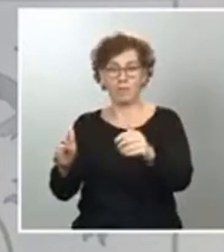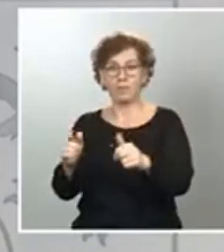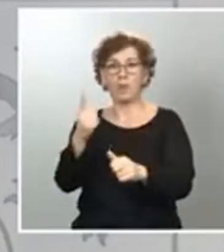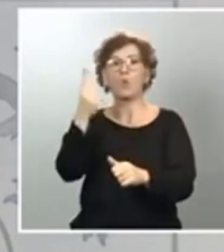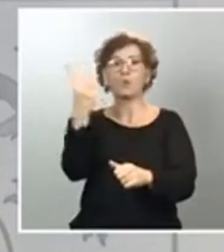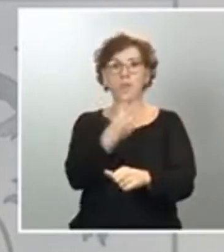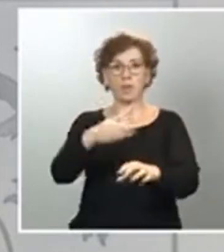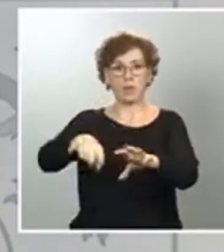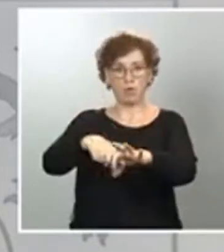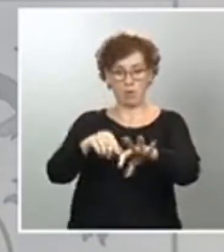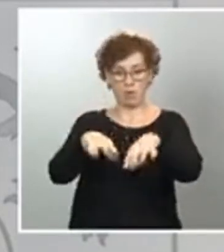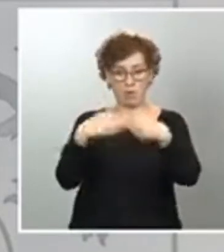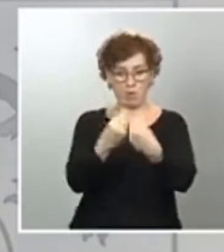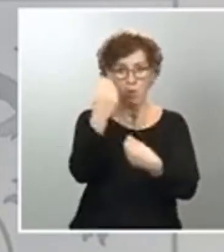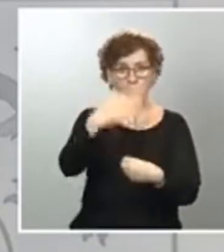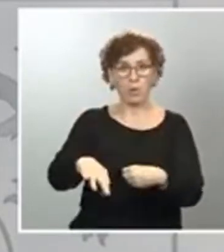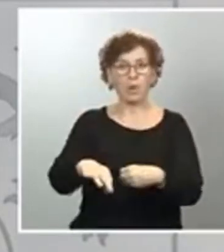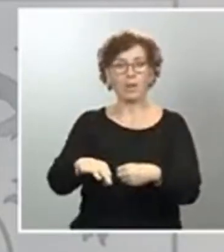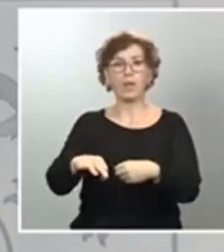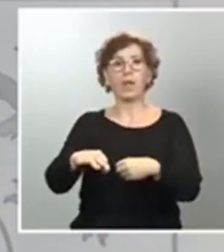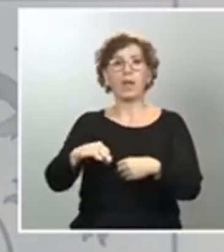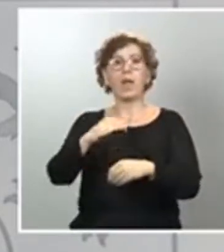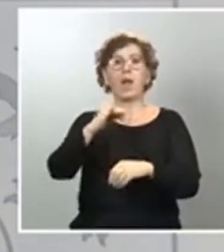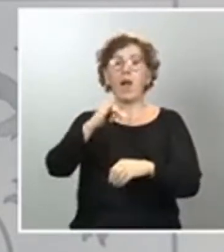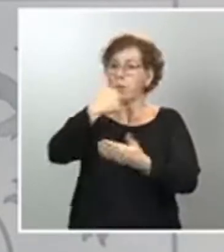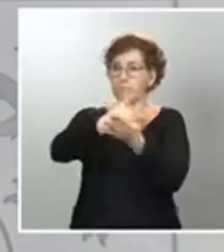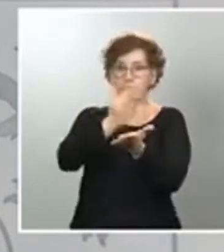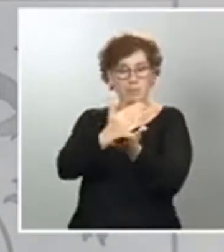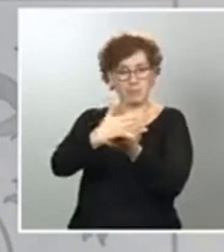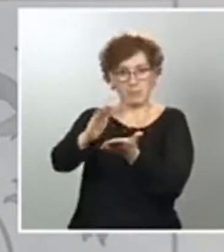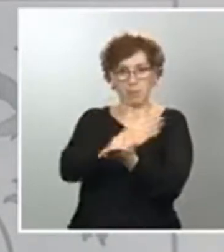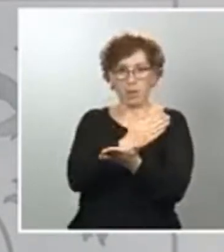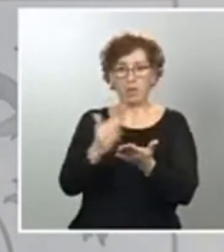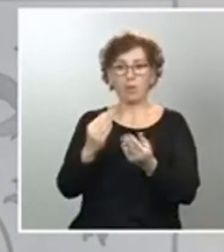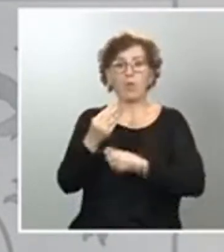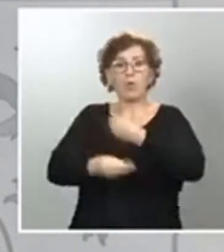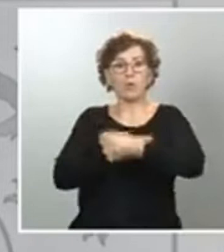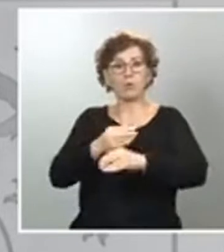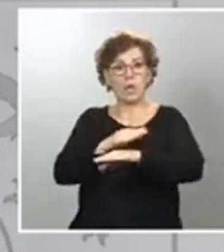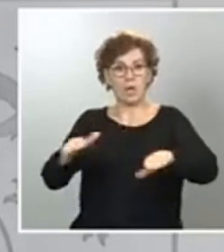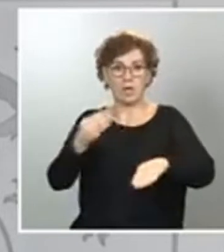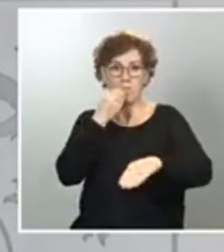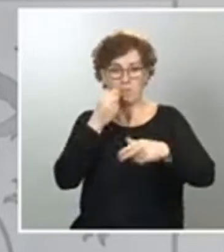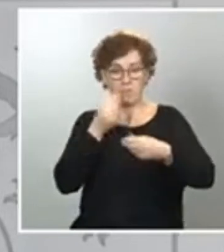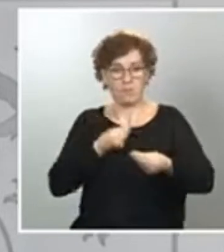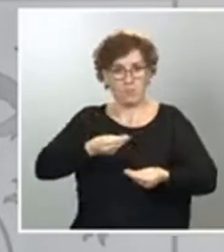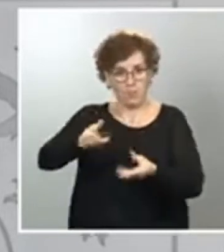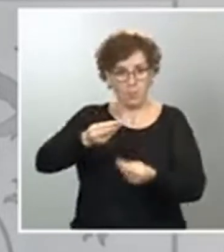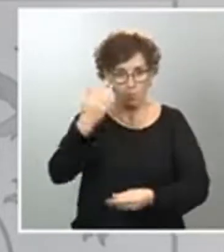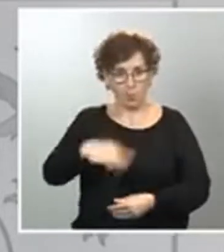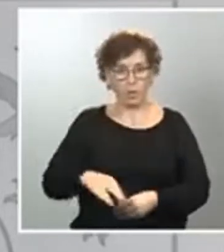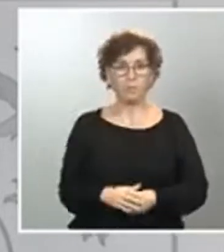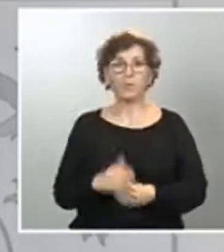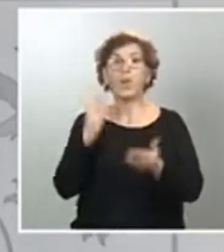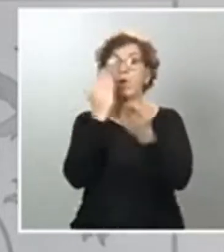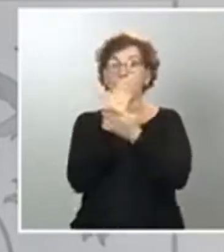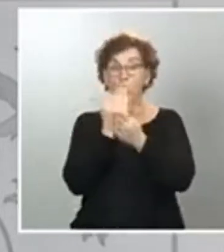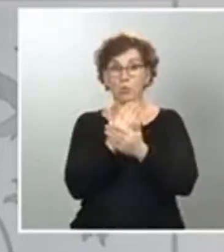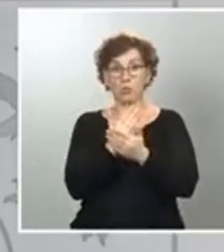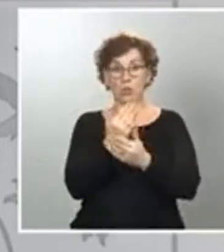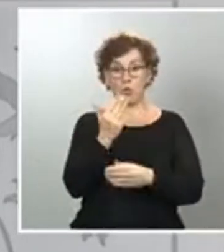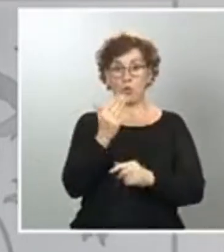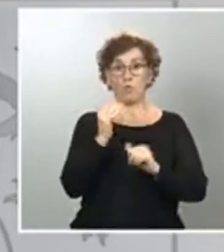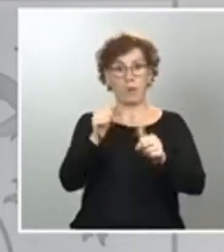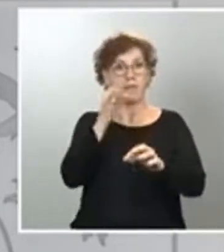para servicio de mesas. El curso escolar comenzará en septiembre. Ahora bien, En esta fase